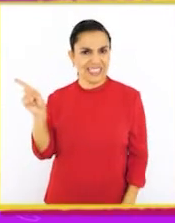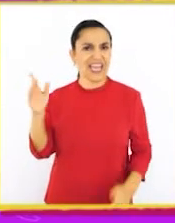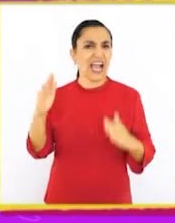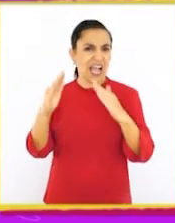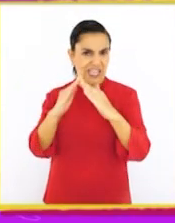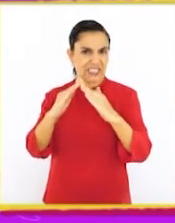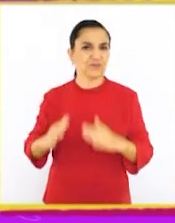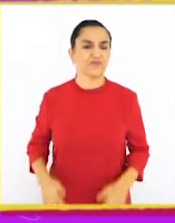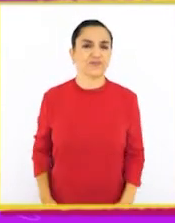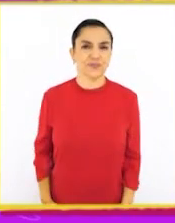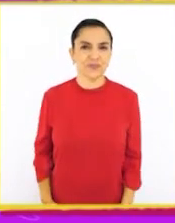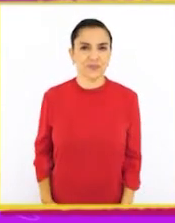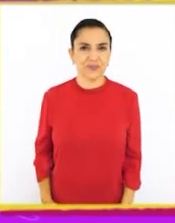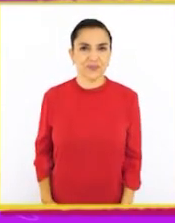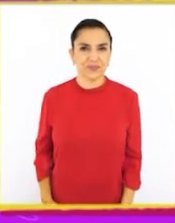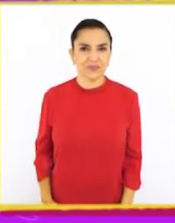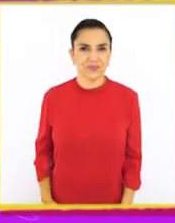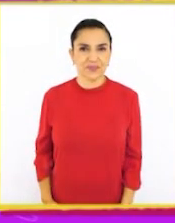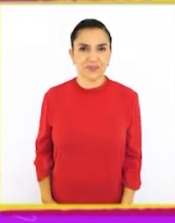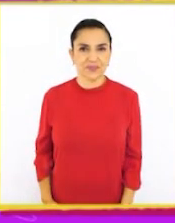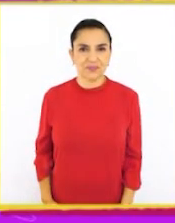es esta casa?